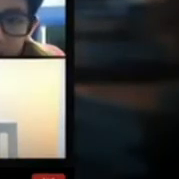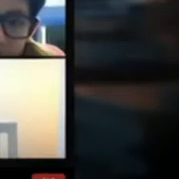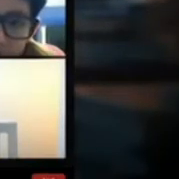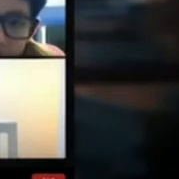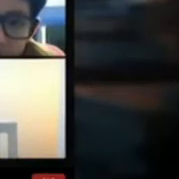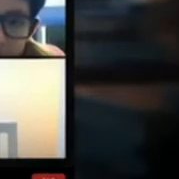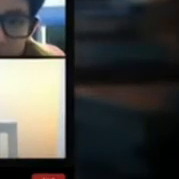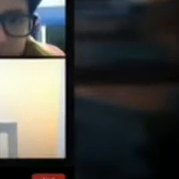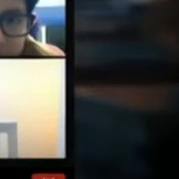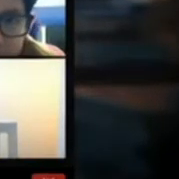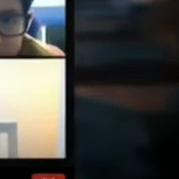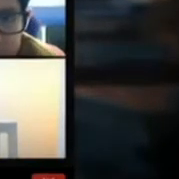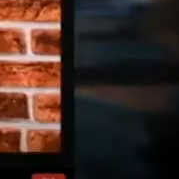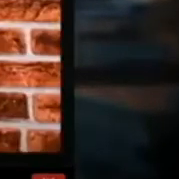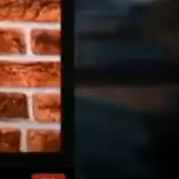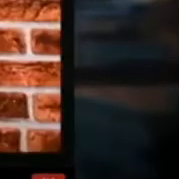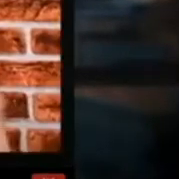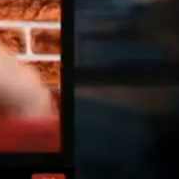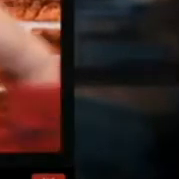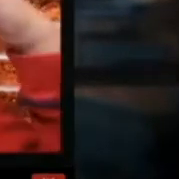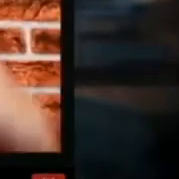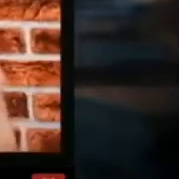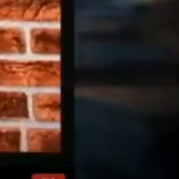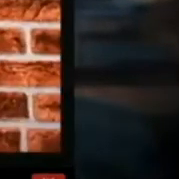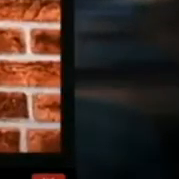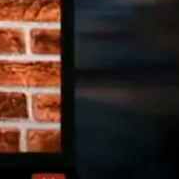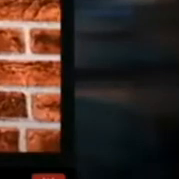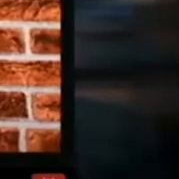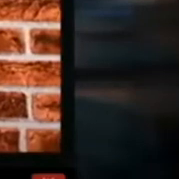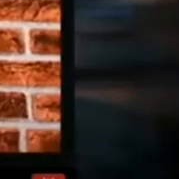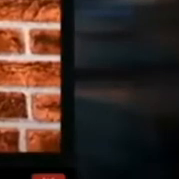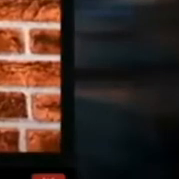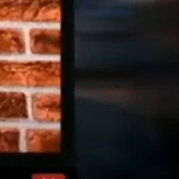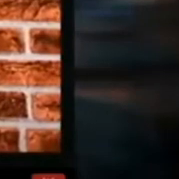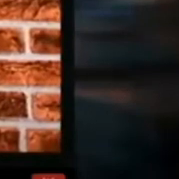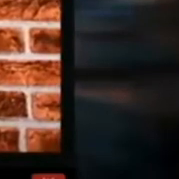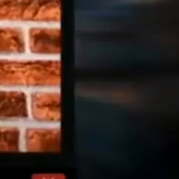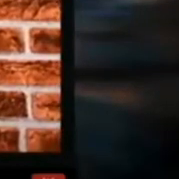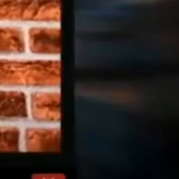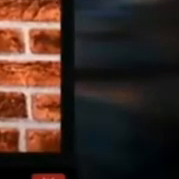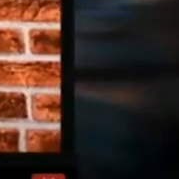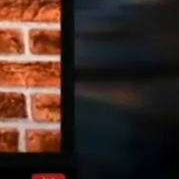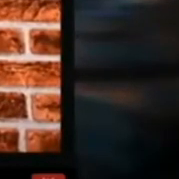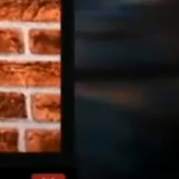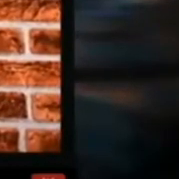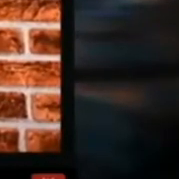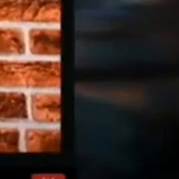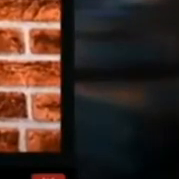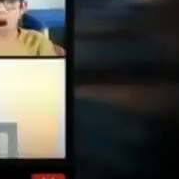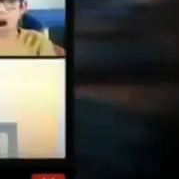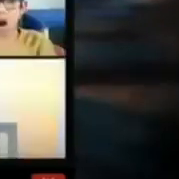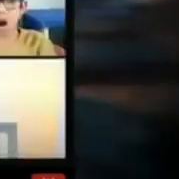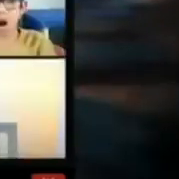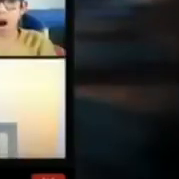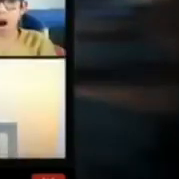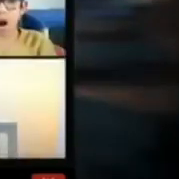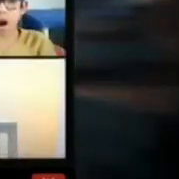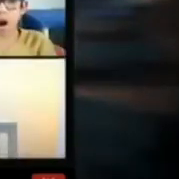un país donde los niños nunca crecen. También seguí a un conejo que llevaba un reloj hacia un reino con naipes de